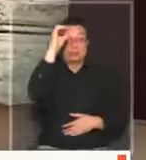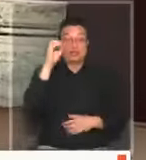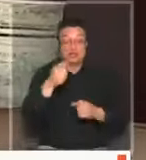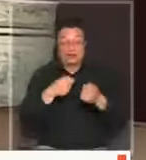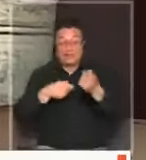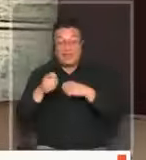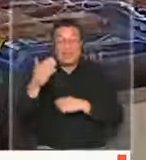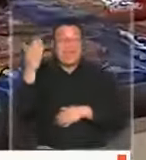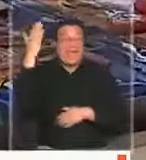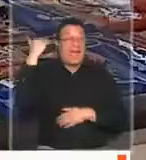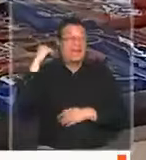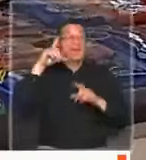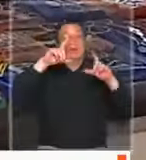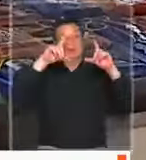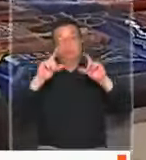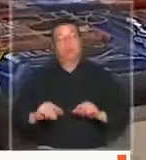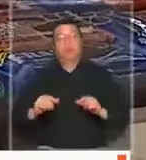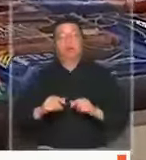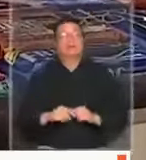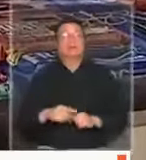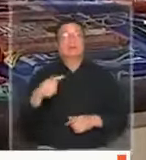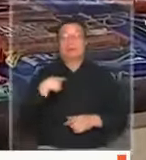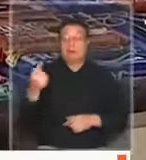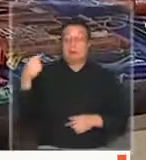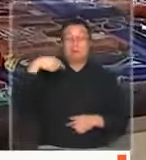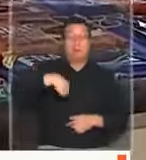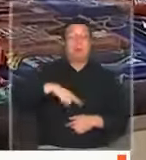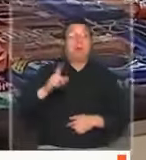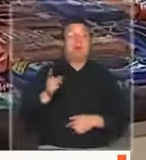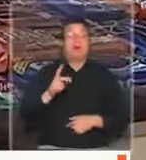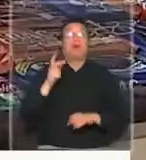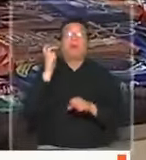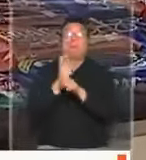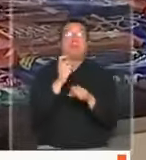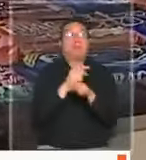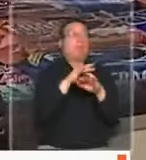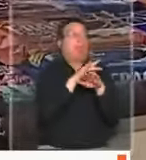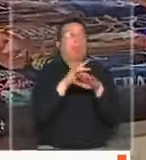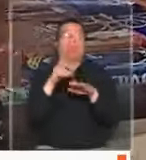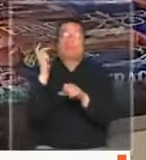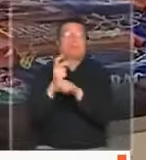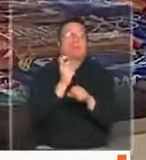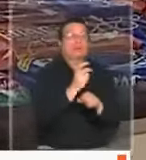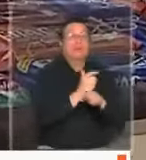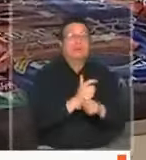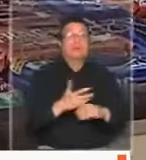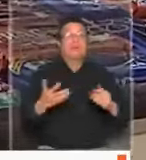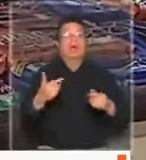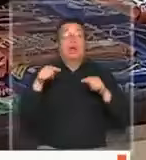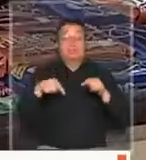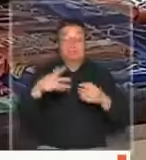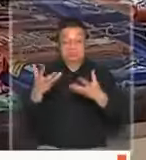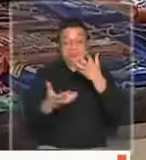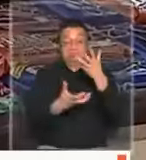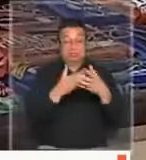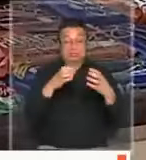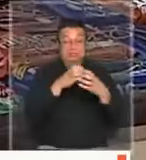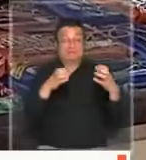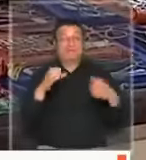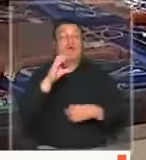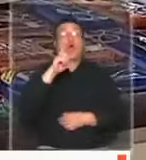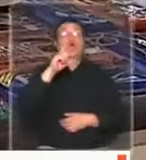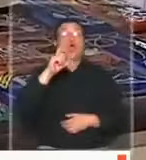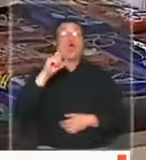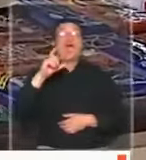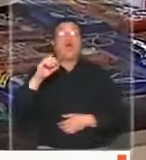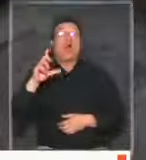antes, más o menos. No pasan para acá y aparte que se presta para vandalismo. Porque a mí me quemaron mi carro de Coca-Cola aquí y me